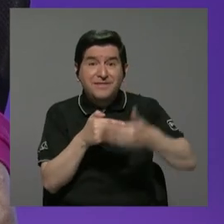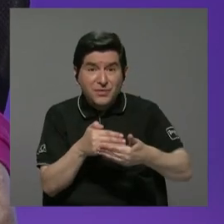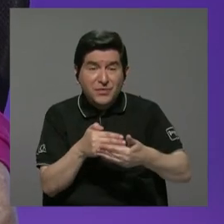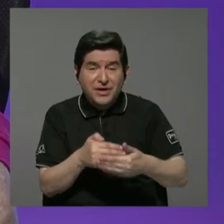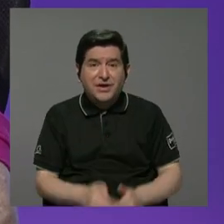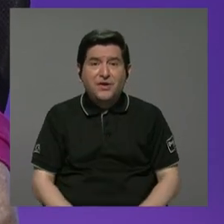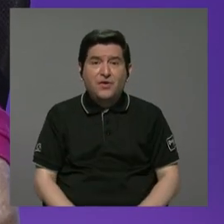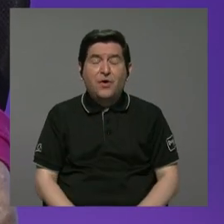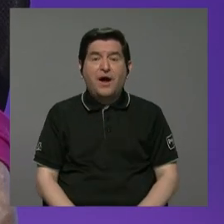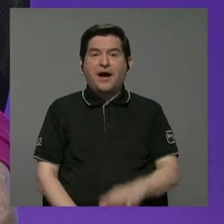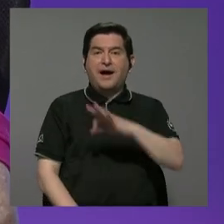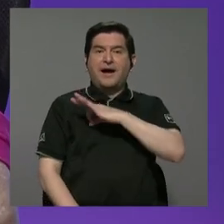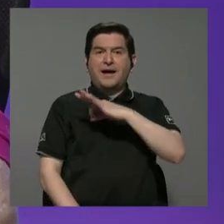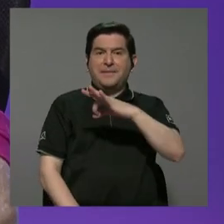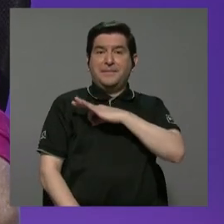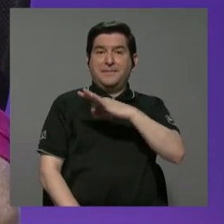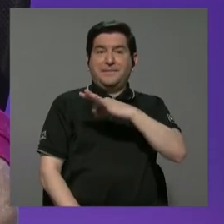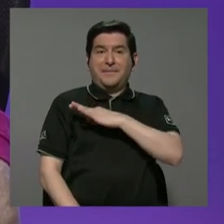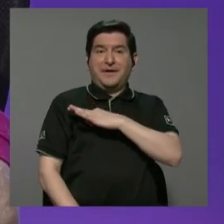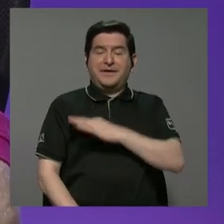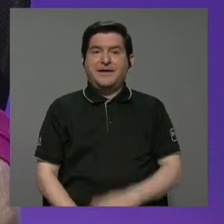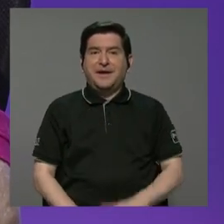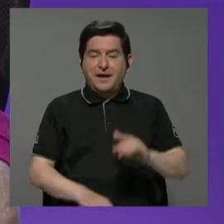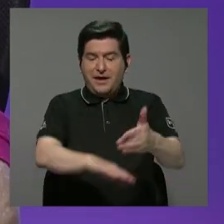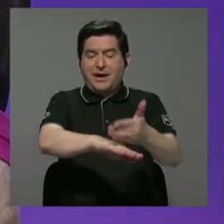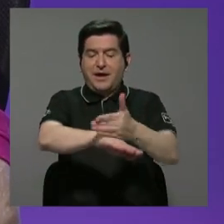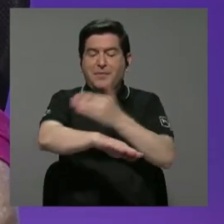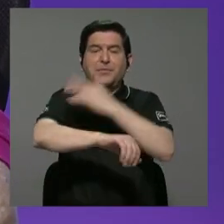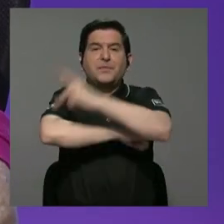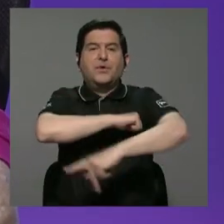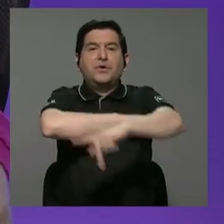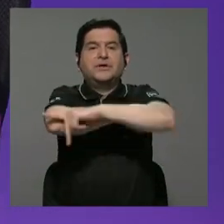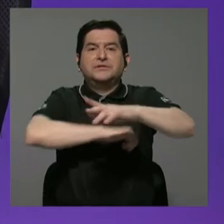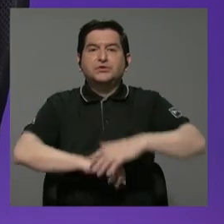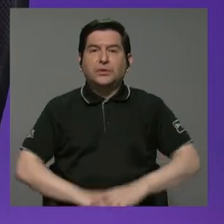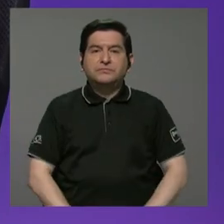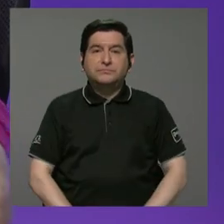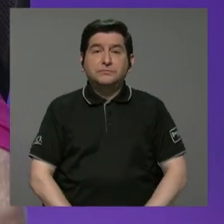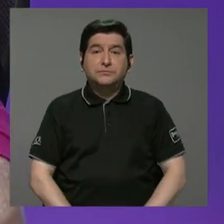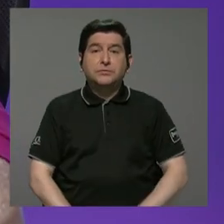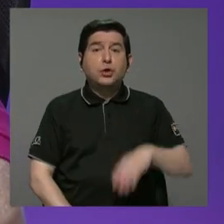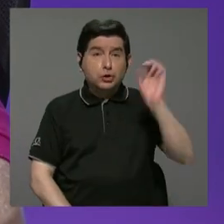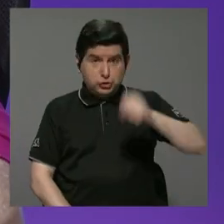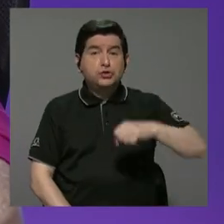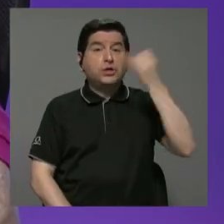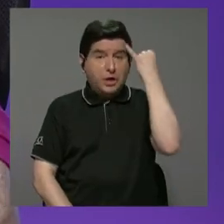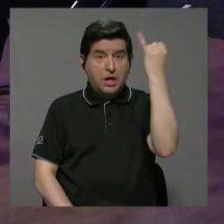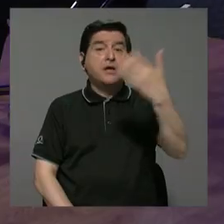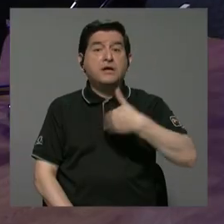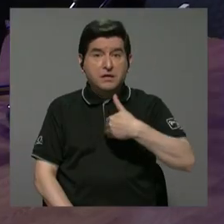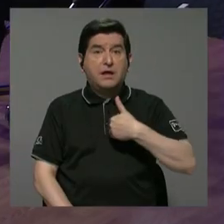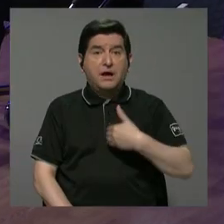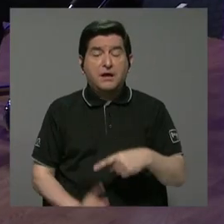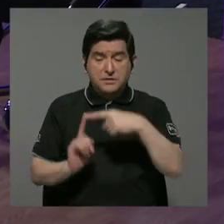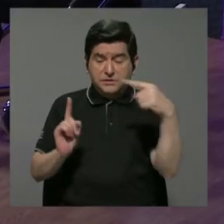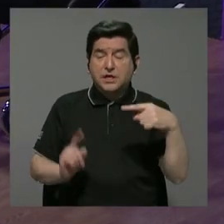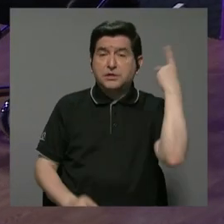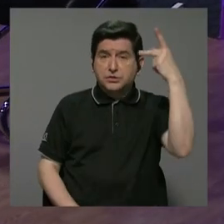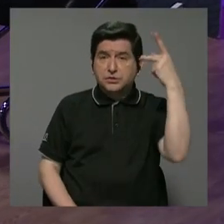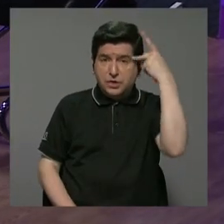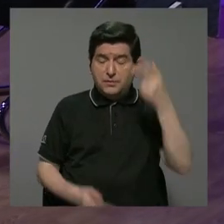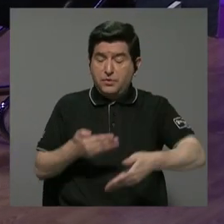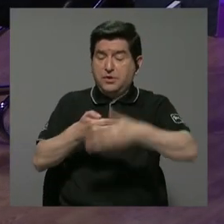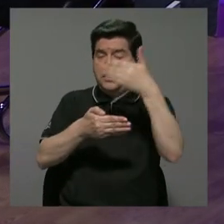que recoge réditos en el progreso de un país. Entonces, sí se han hecho iniciativas de parte de las